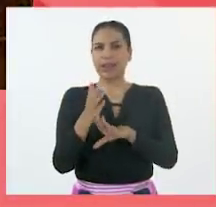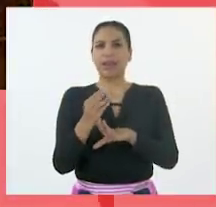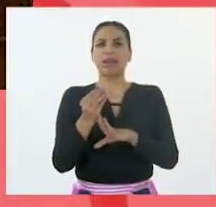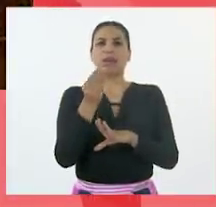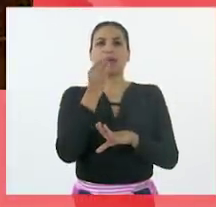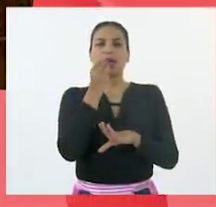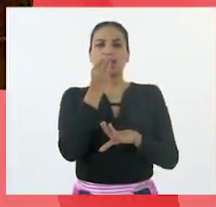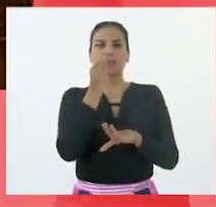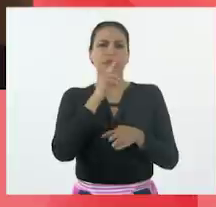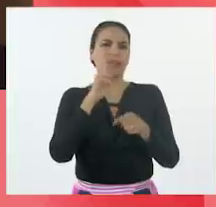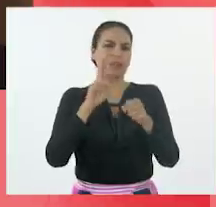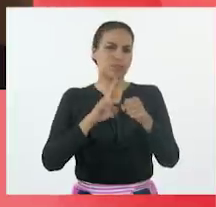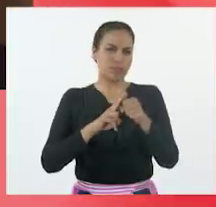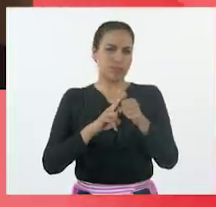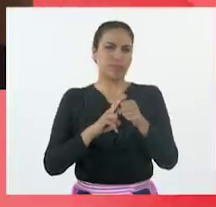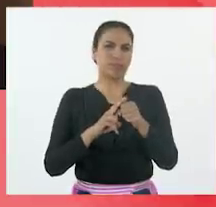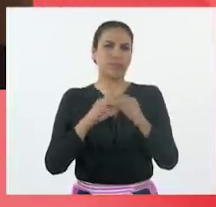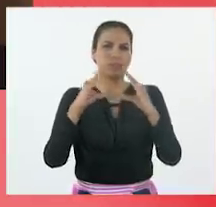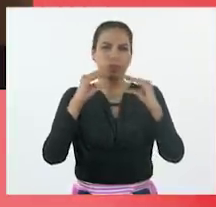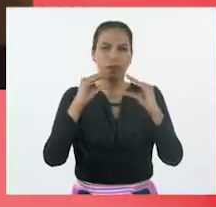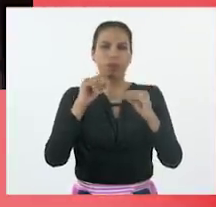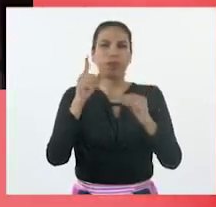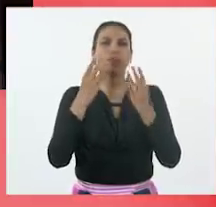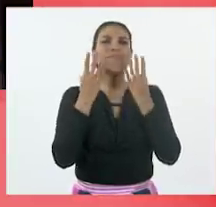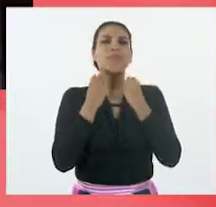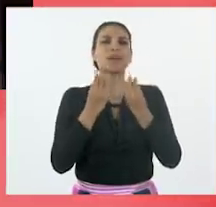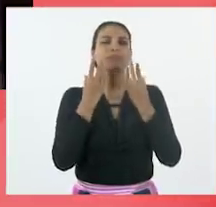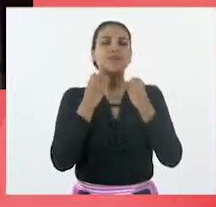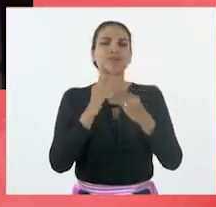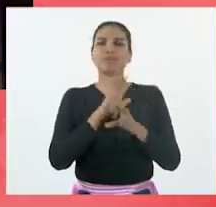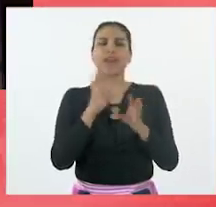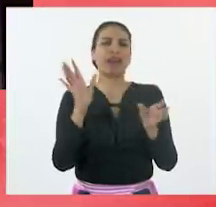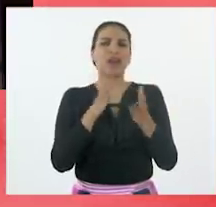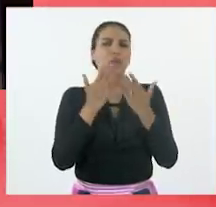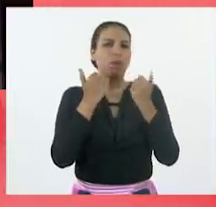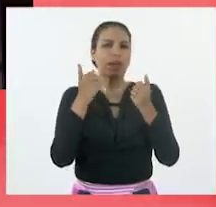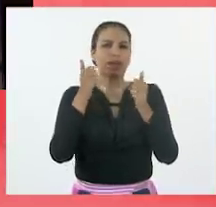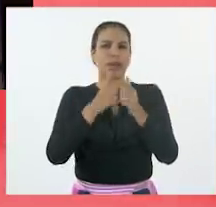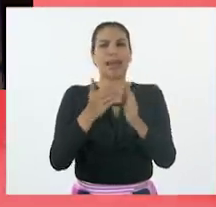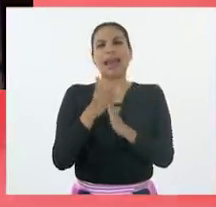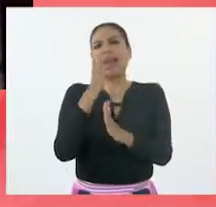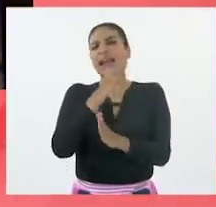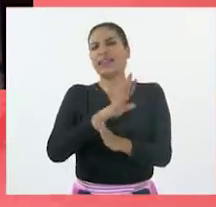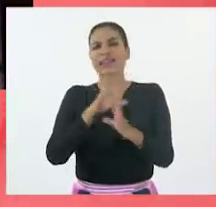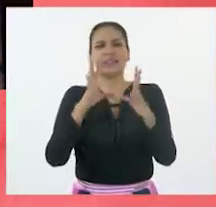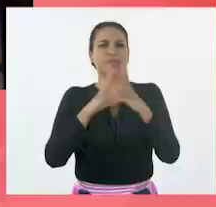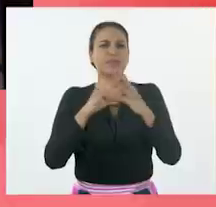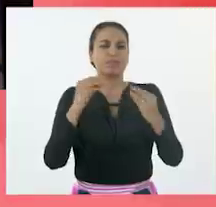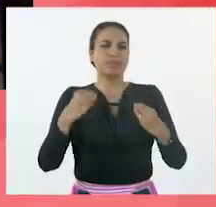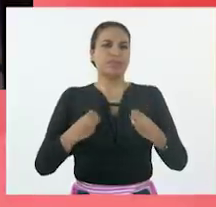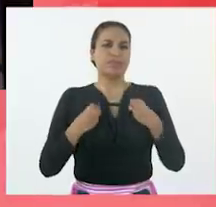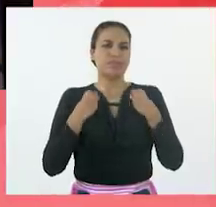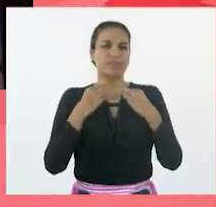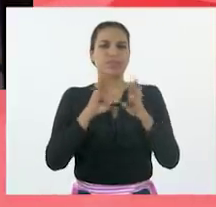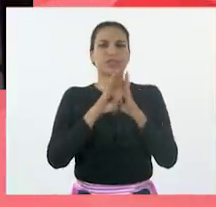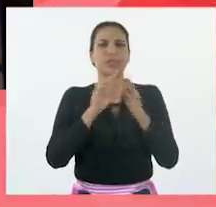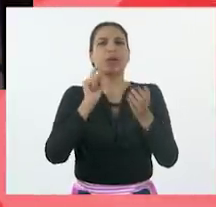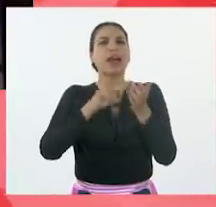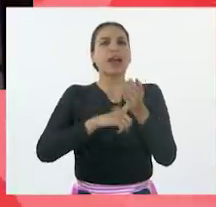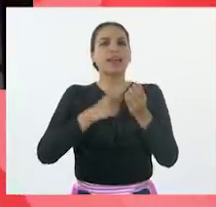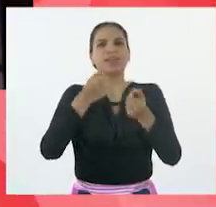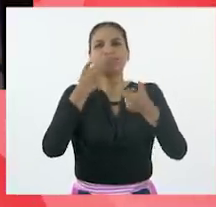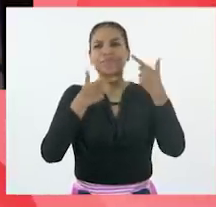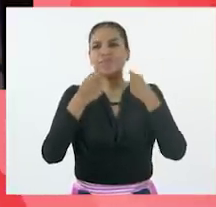comidas blandas. Pero Maximiliano estaba fuera de este mundo desde mucho antes. Vivía dopado,